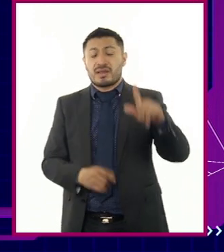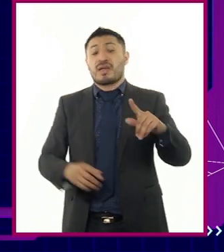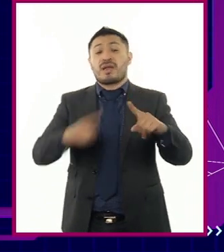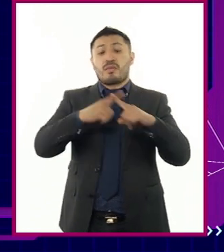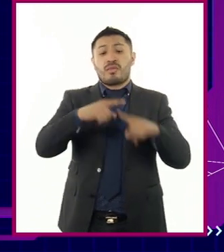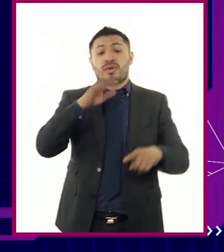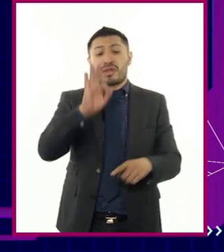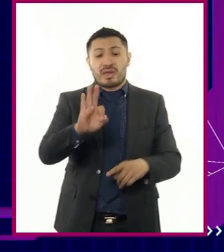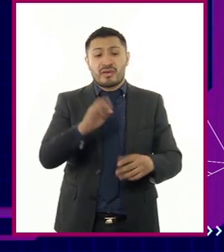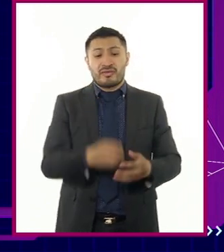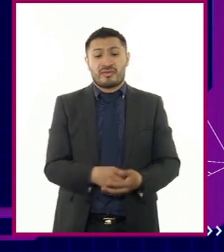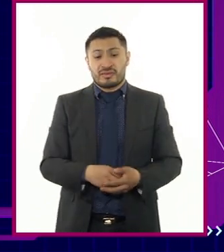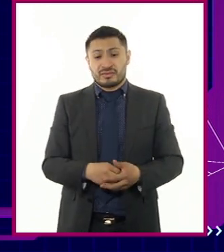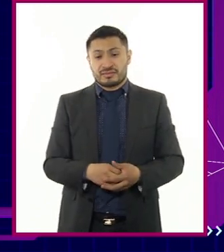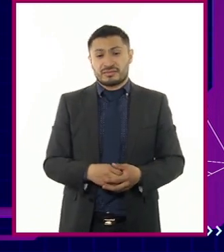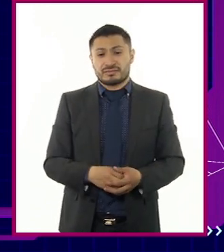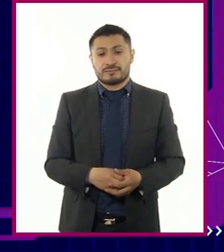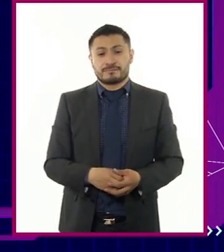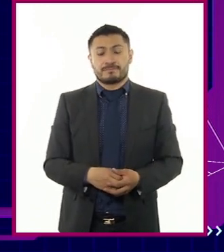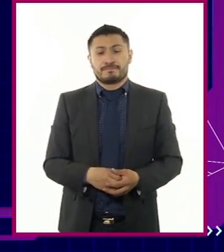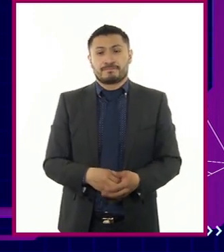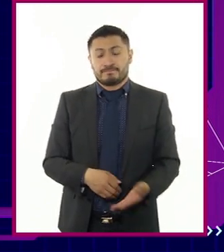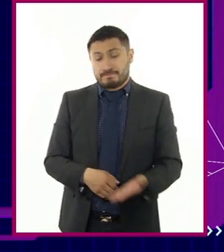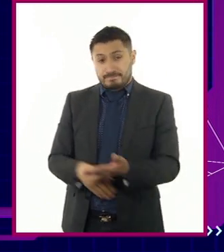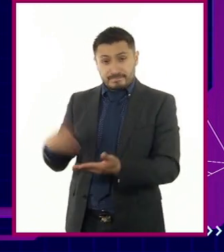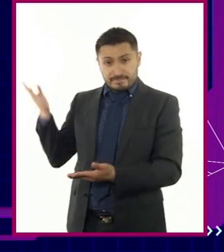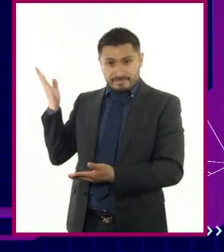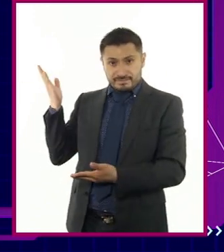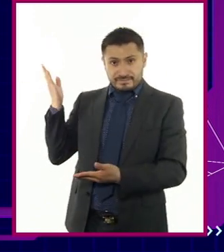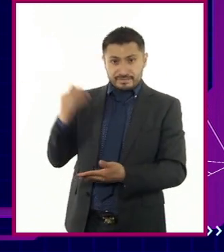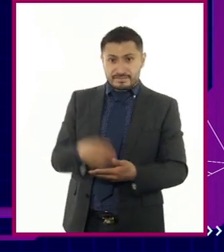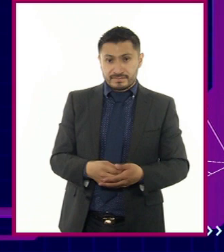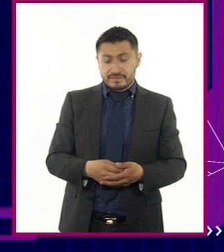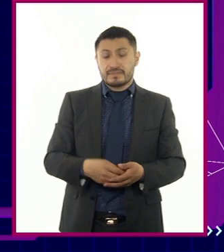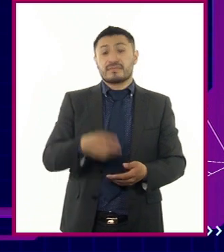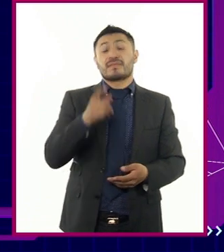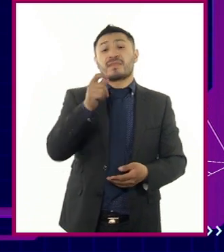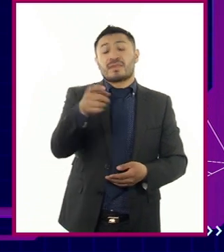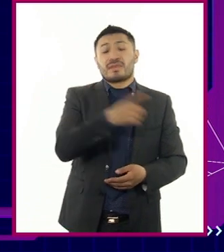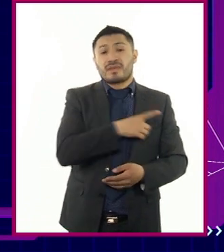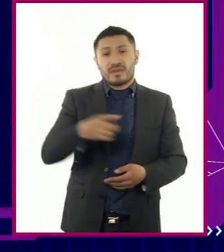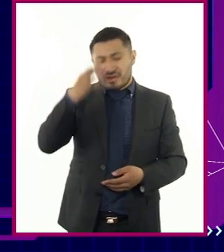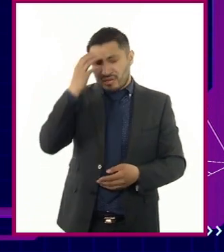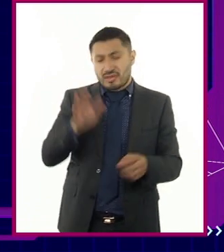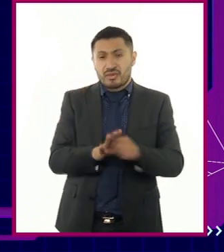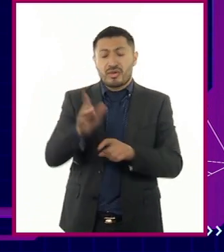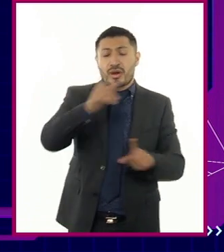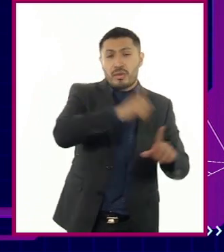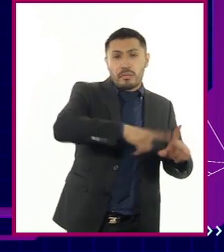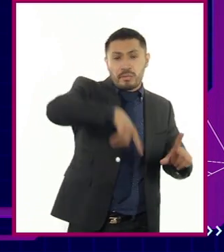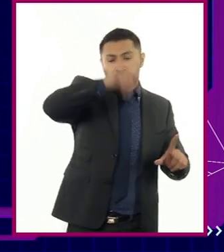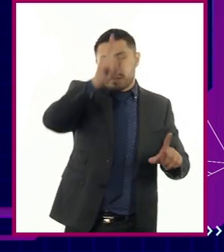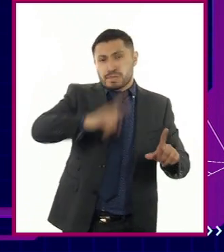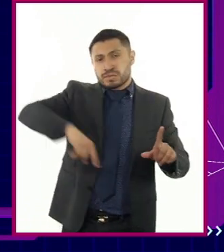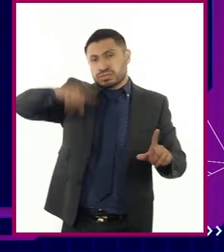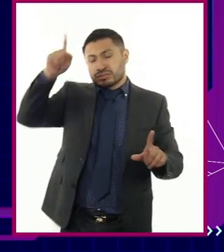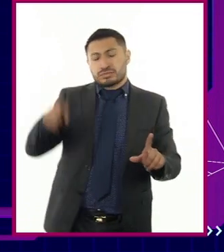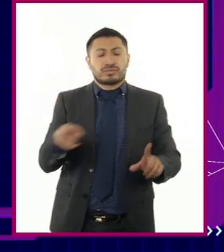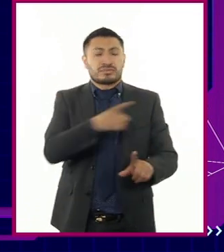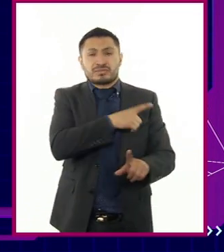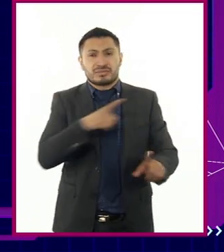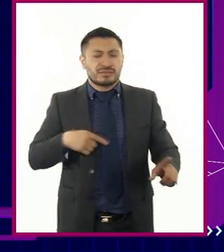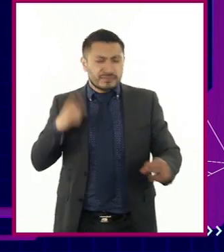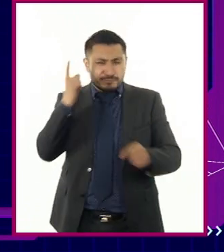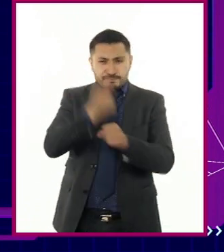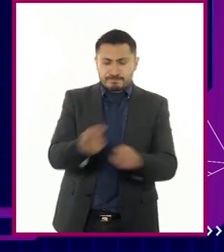la frecuencia. La situación requiere de conocer la longitud de la onda, por lo tanto, debemos despejar esa variable